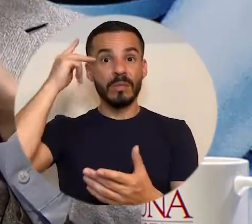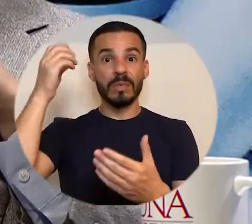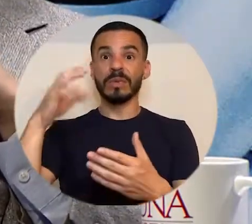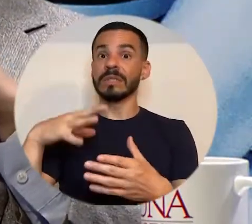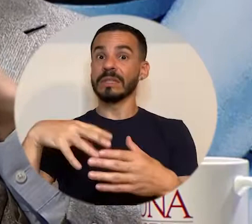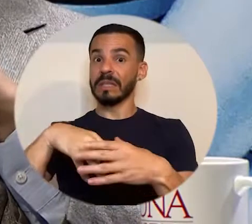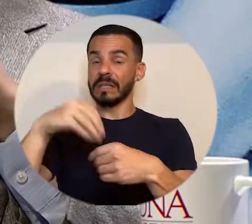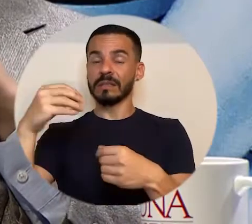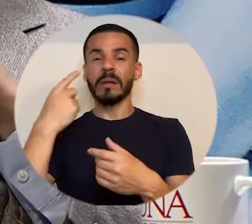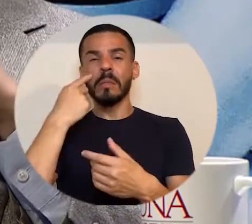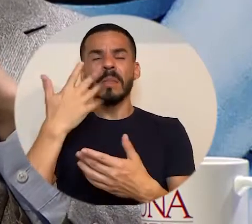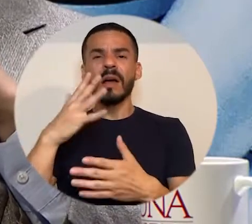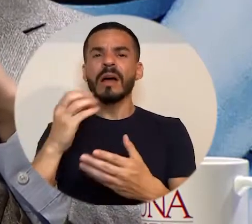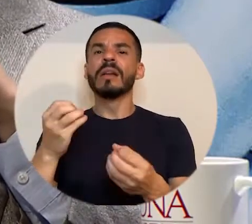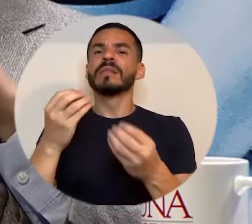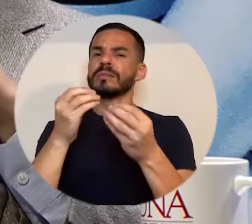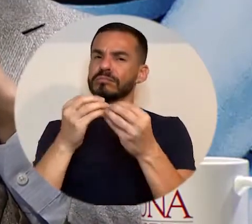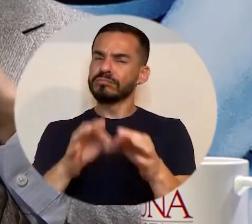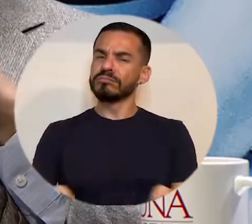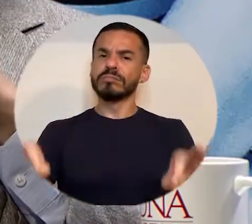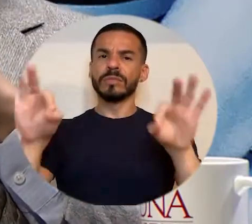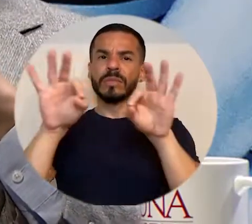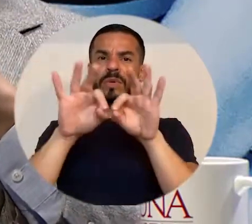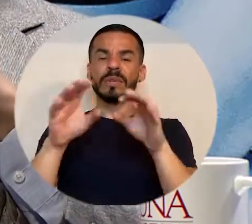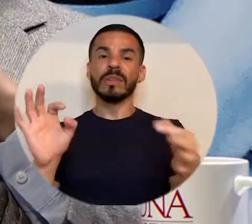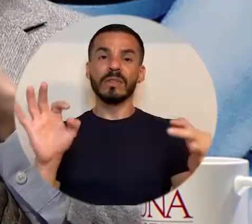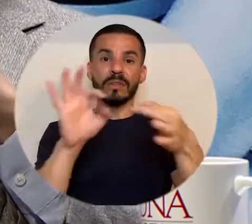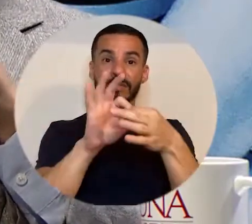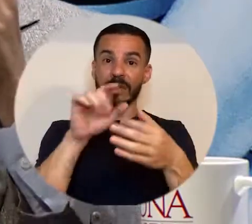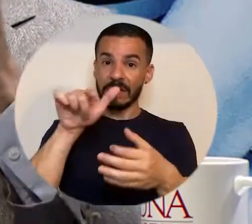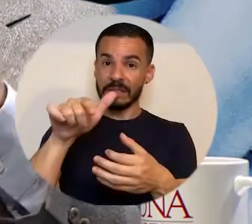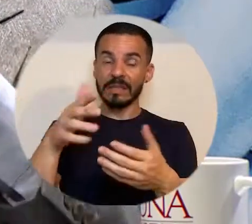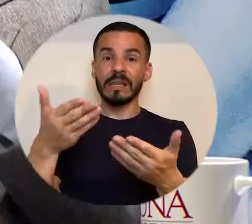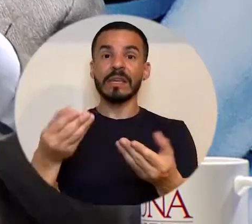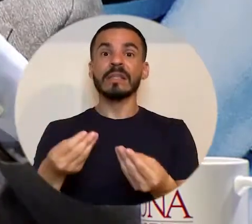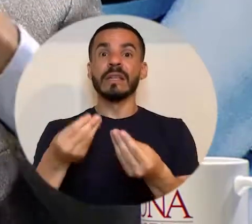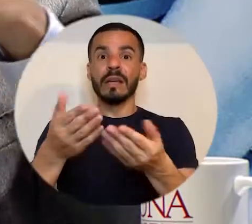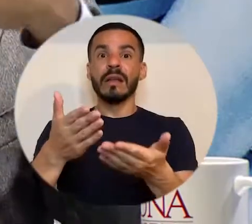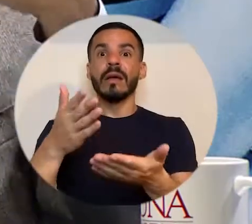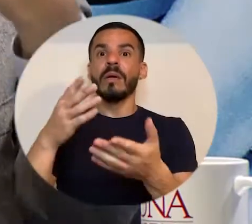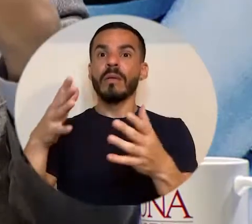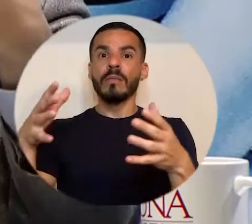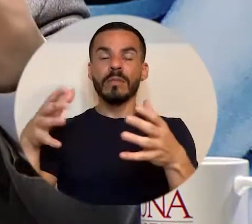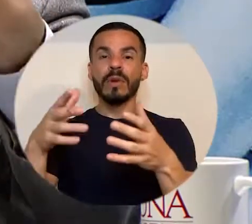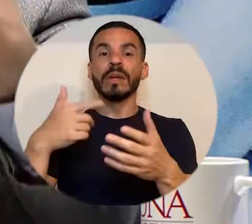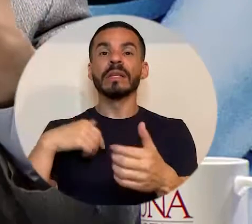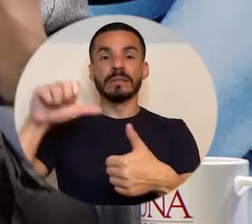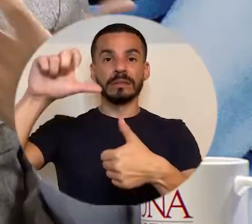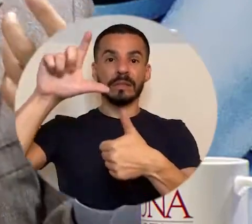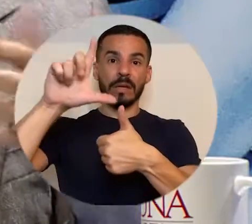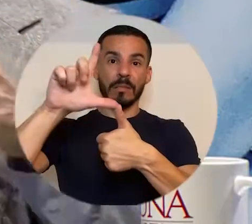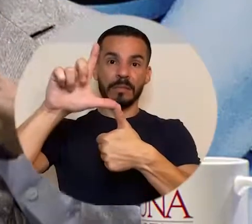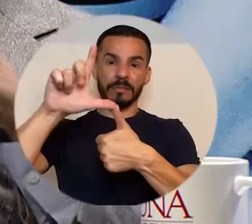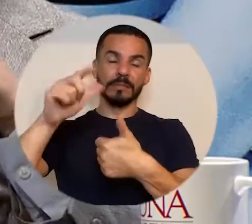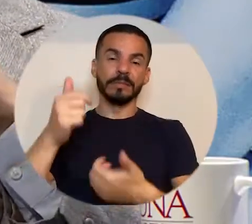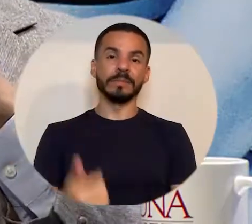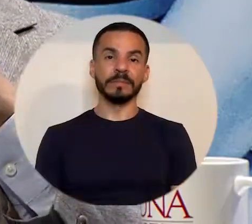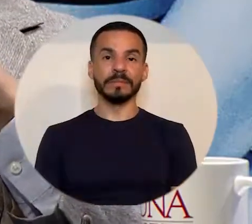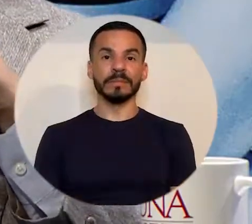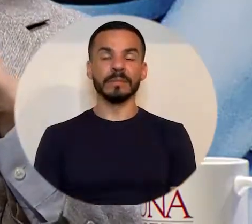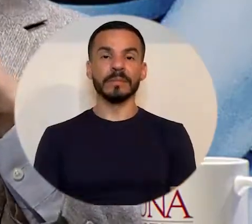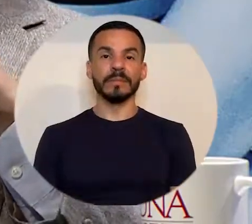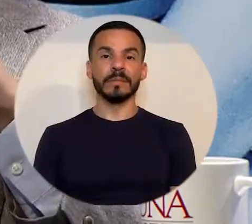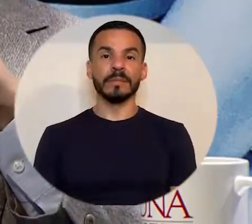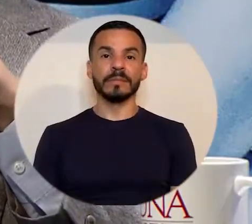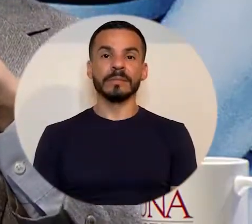de la política exterior que parece muy relevante en relación con esa generación de bloques es América Latina.